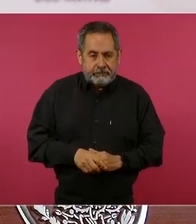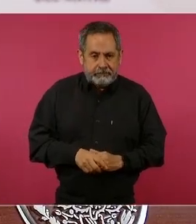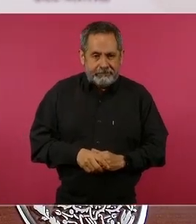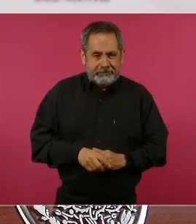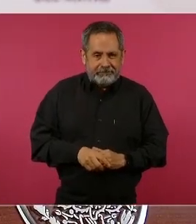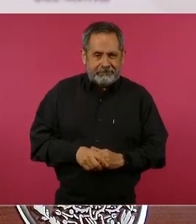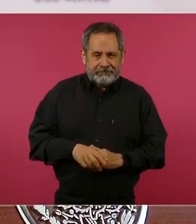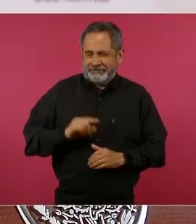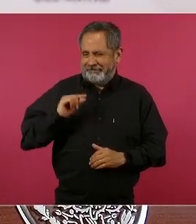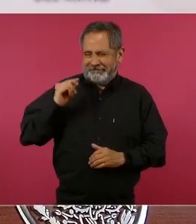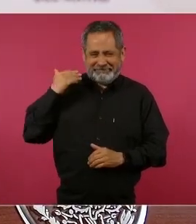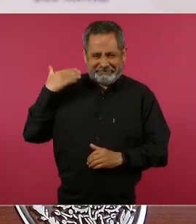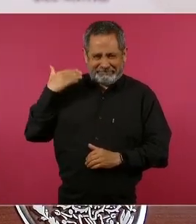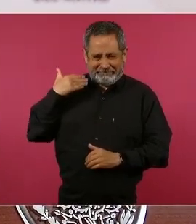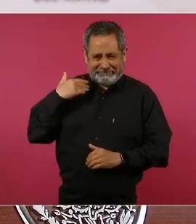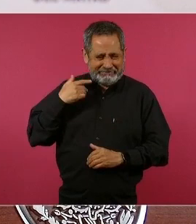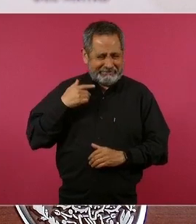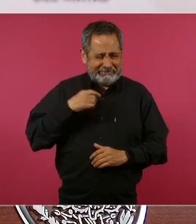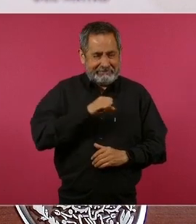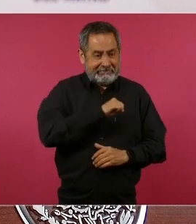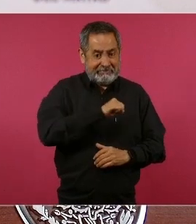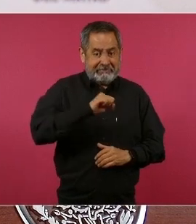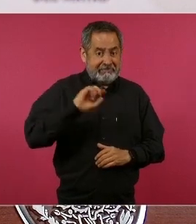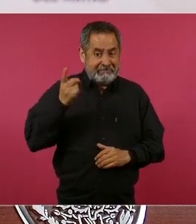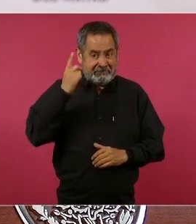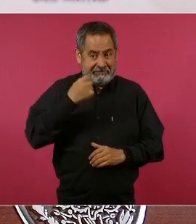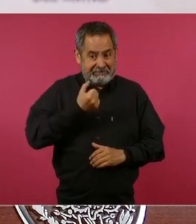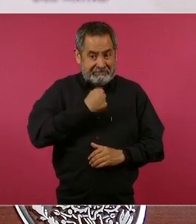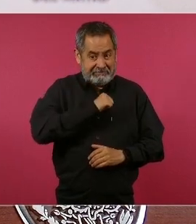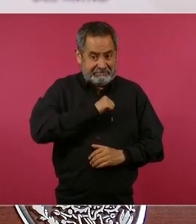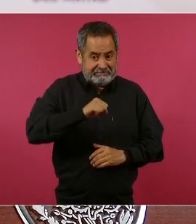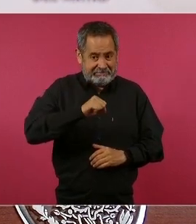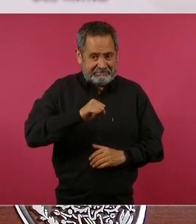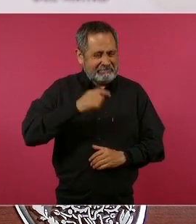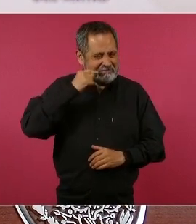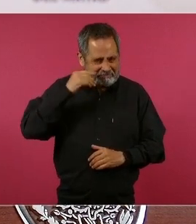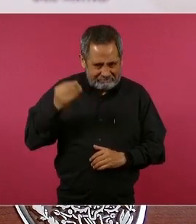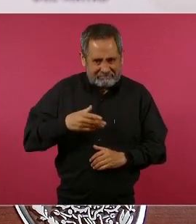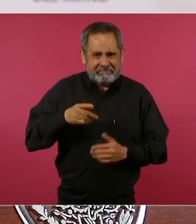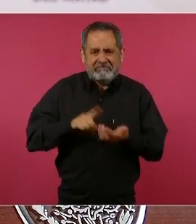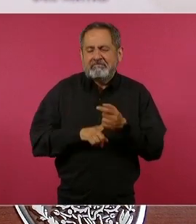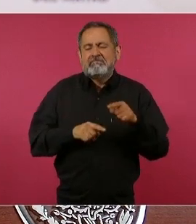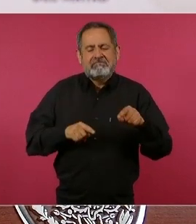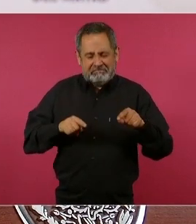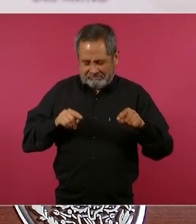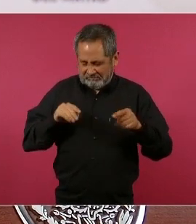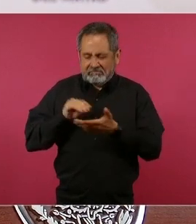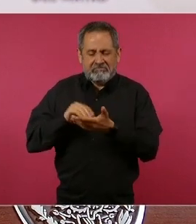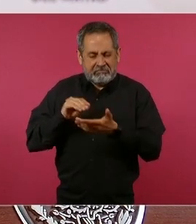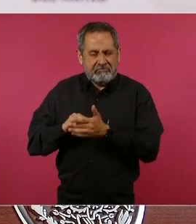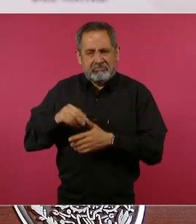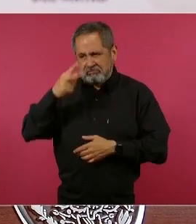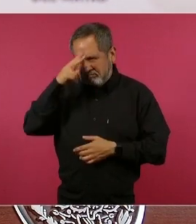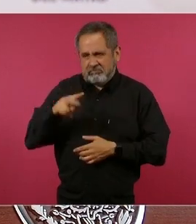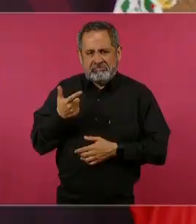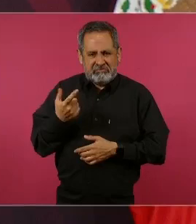estos incrementos que hubieron últimamente. De todas formas, estamos hablando de